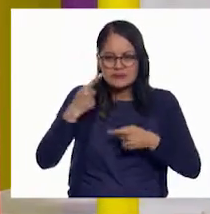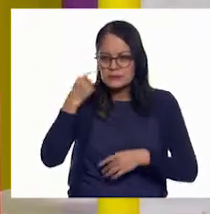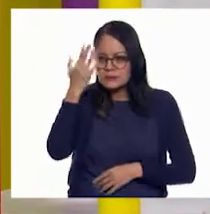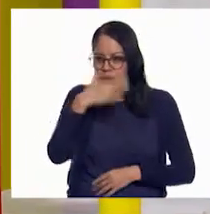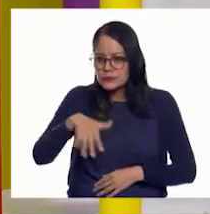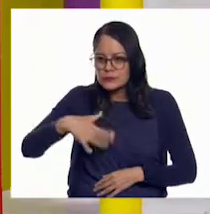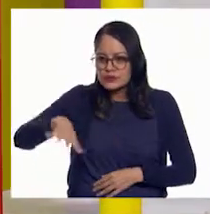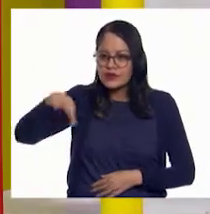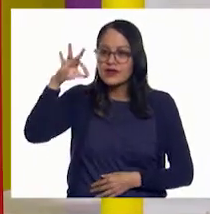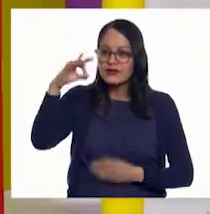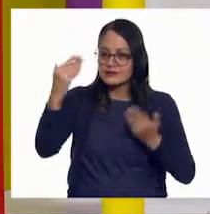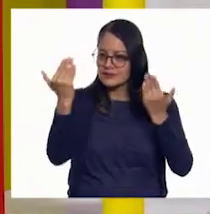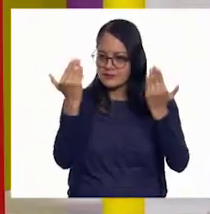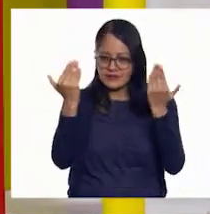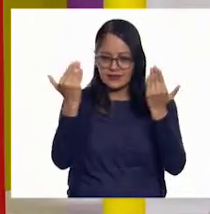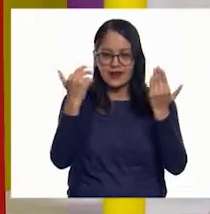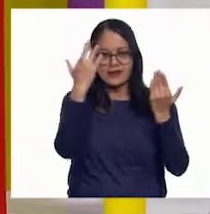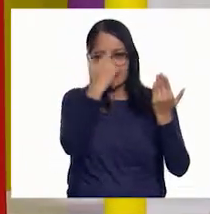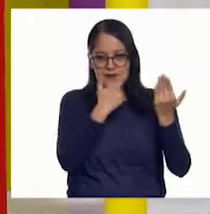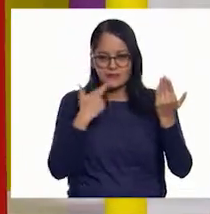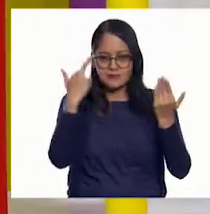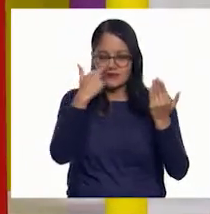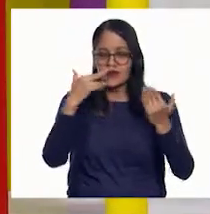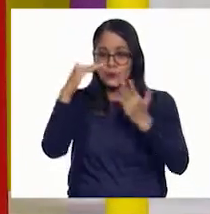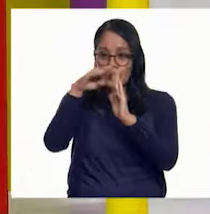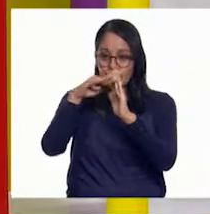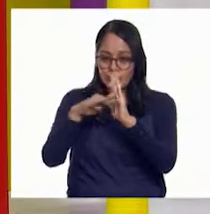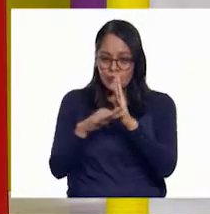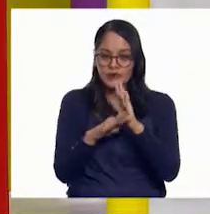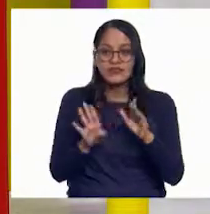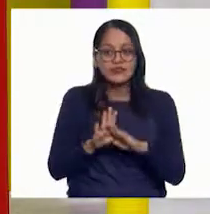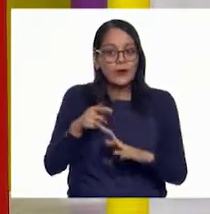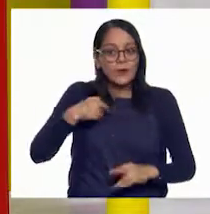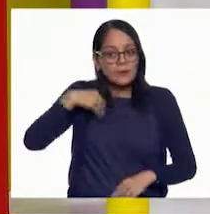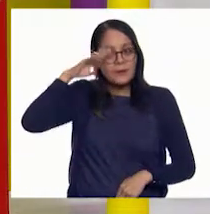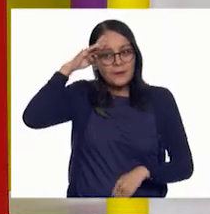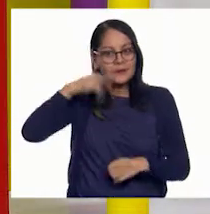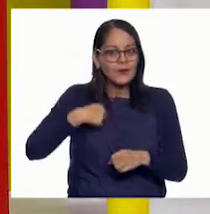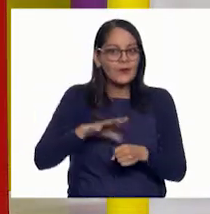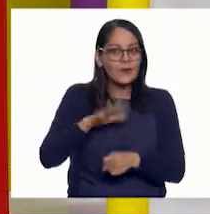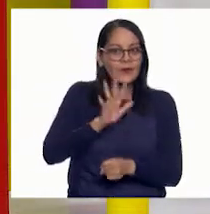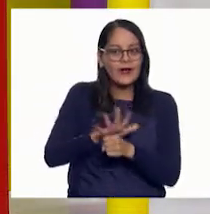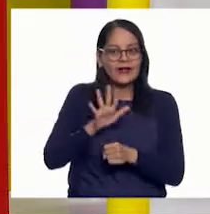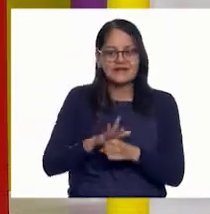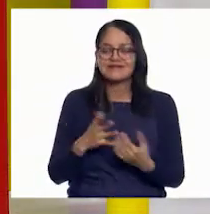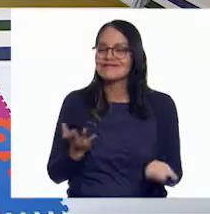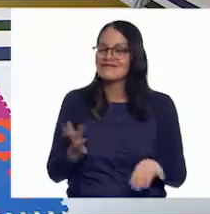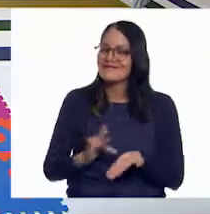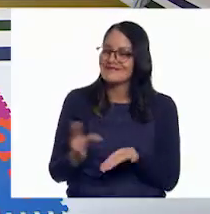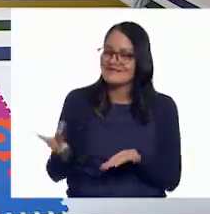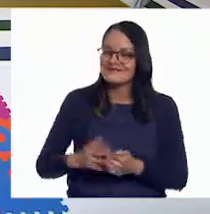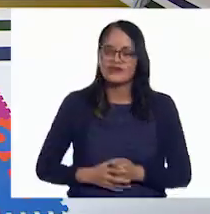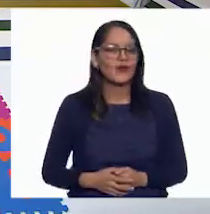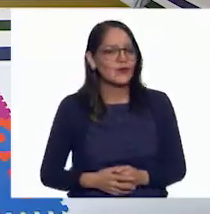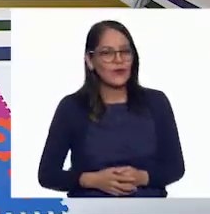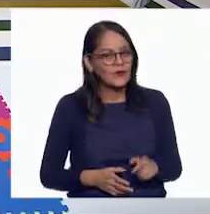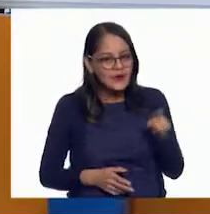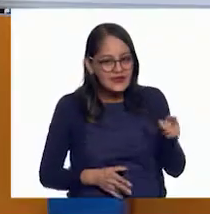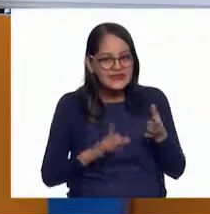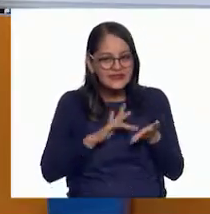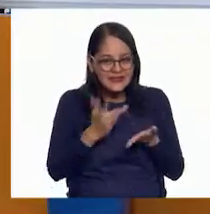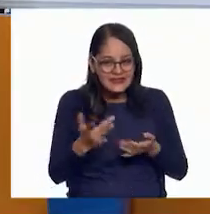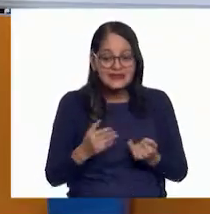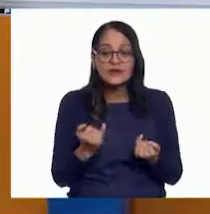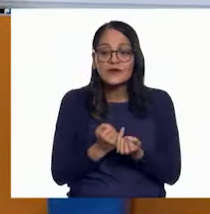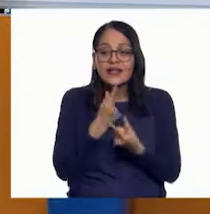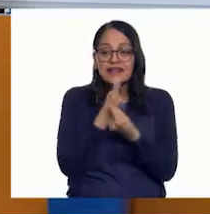mismos puedan ver así, checar toda la receta. Yo ya estoy pensando cuál voy a hacer. ¡Muchas gracias! Ay, gracias a ti, Ale, y gracias a los niños y